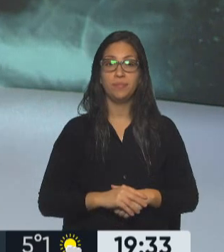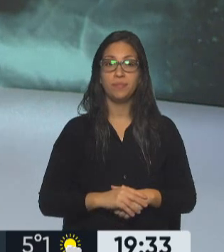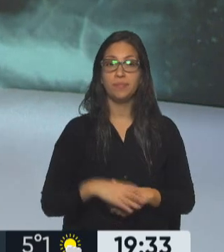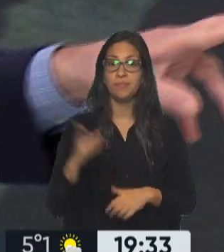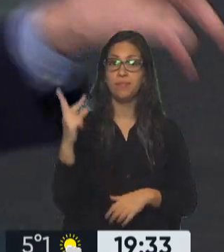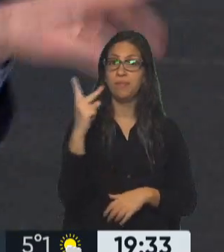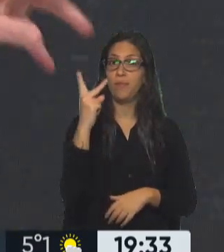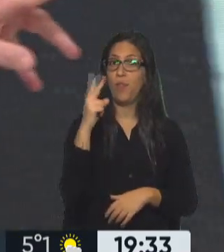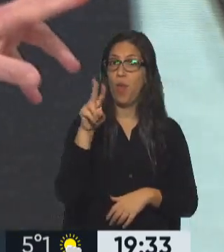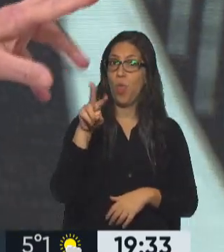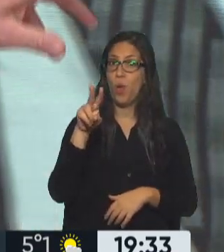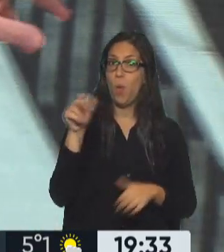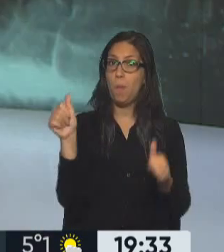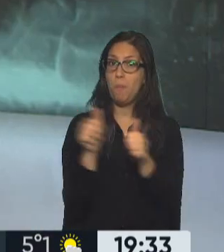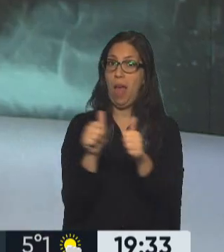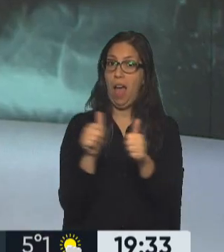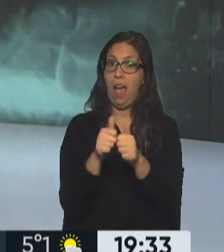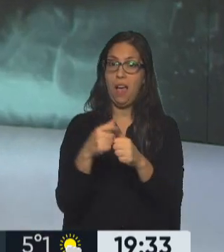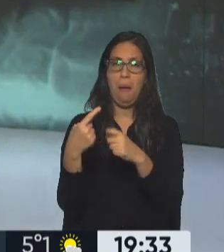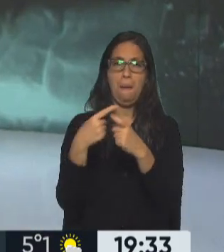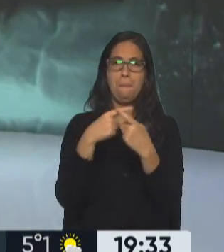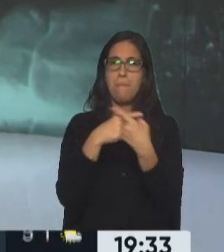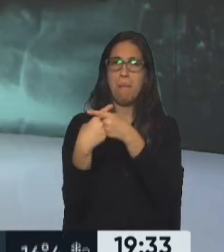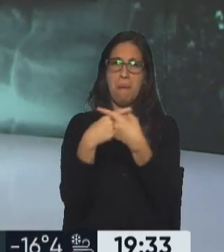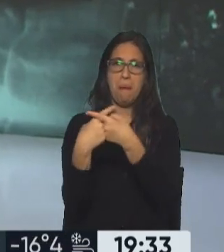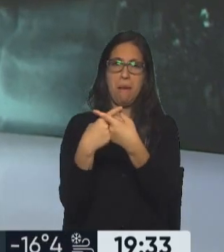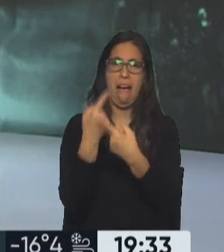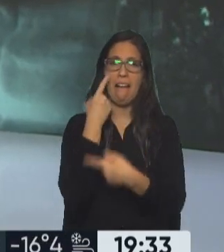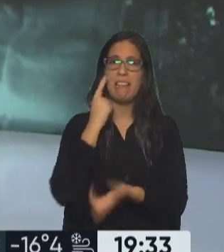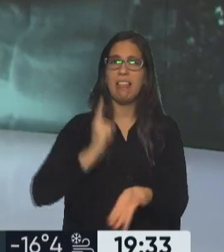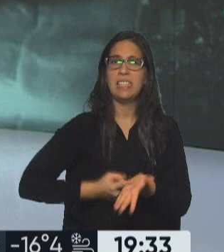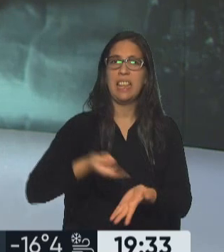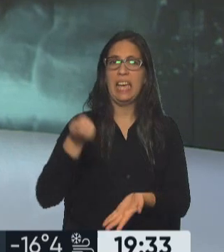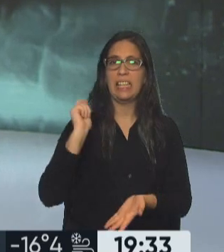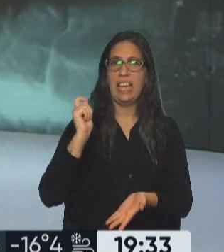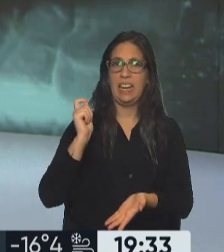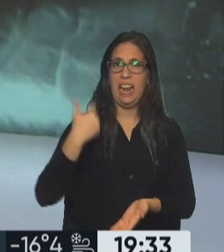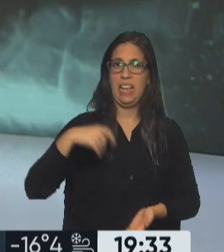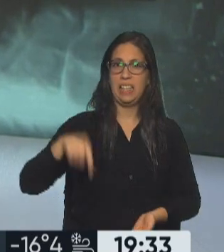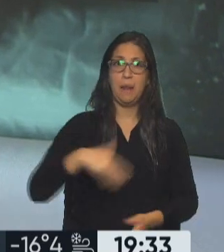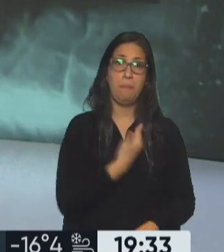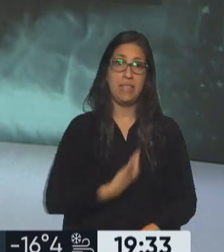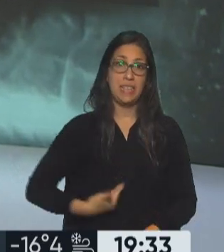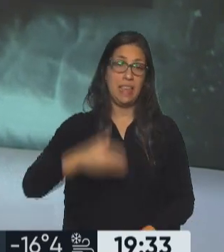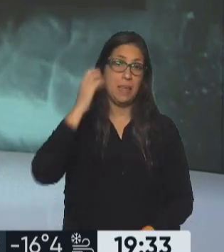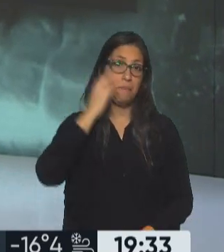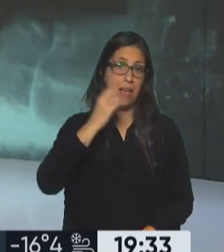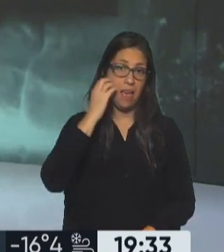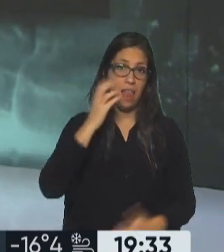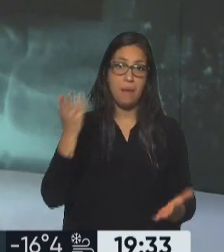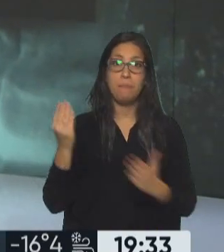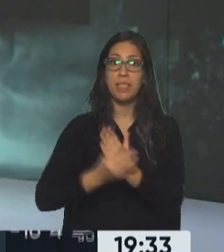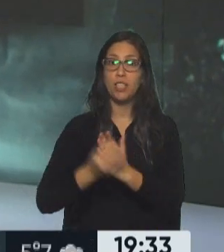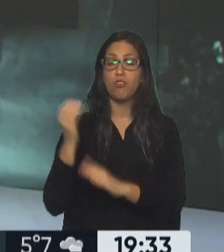este dueto se peleaba para ver quién decidía en la Argentina. El presidente Carlos Saúl Menem, su ministro